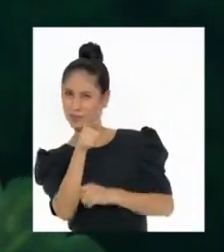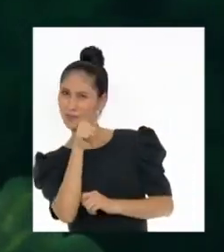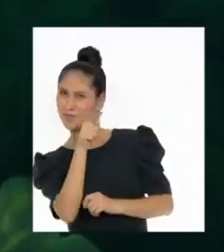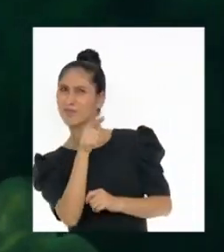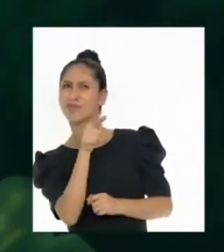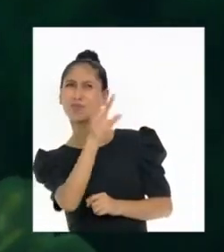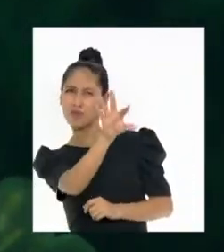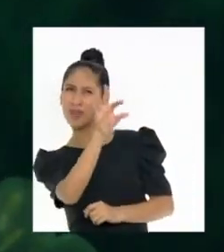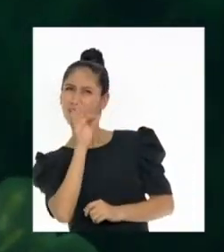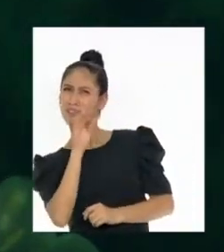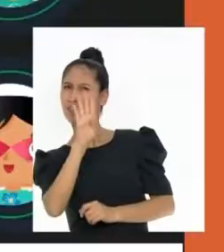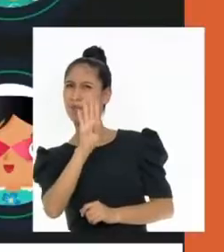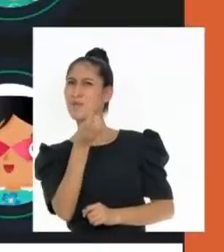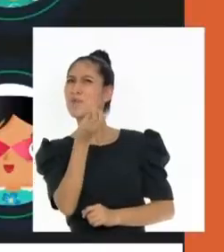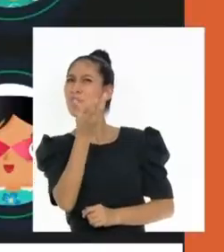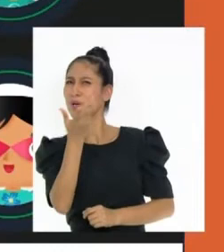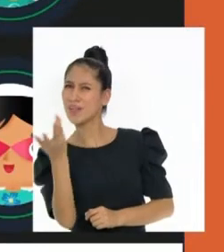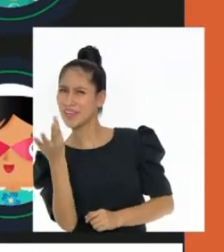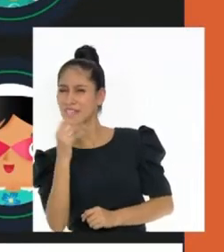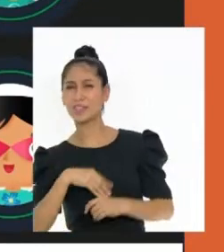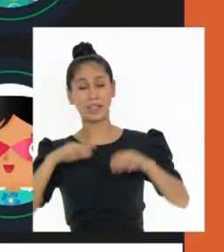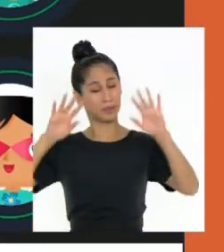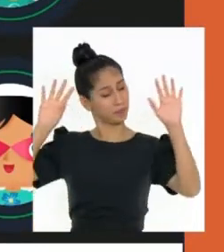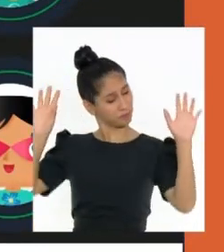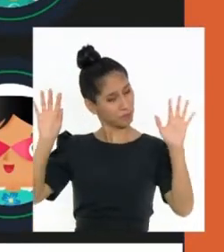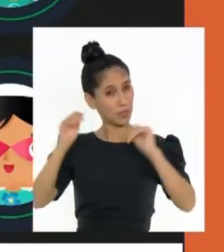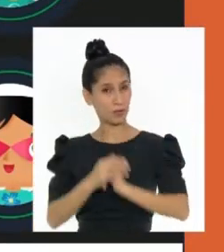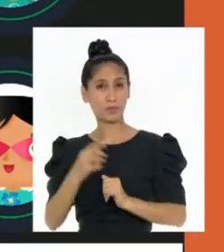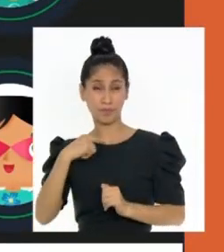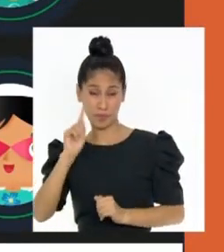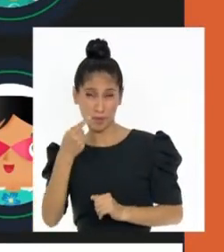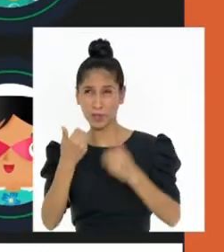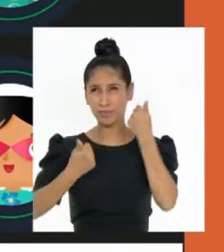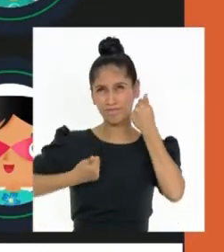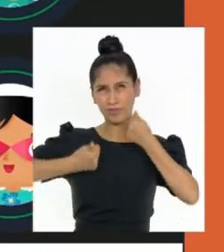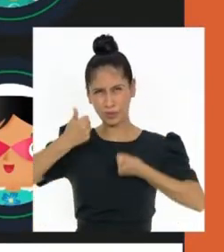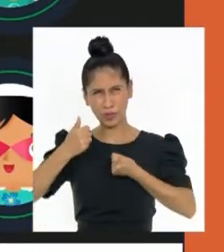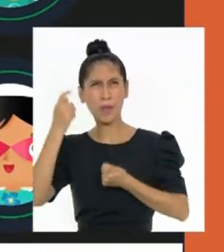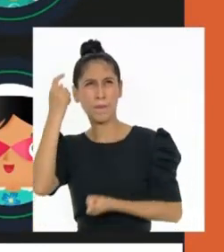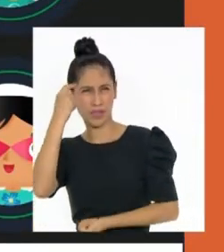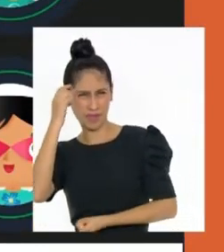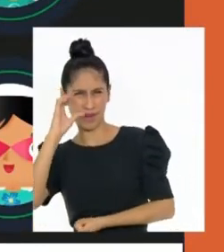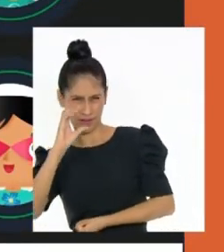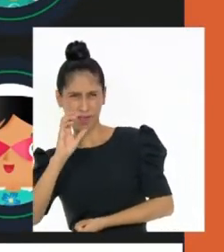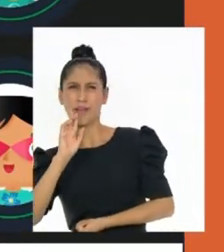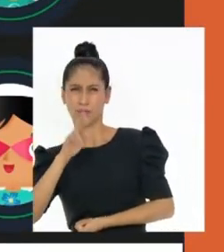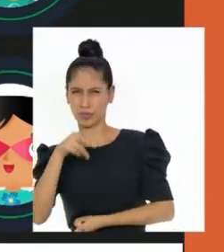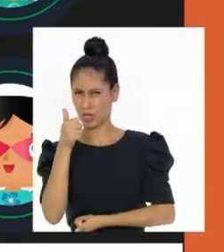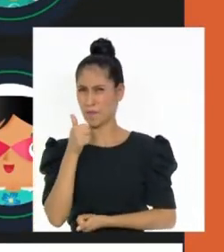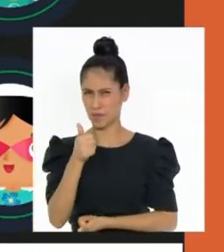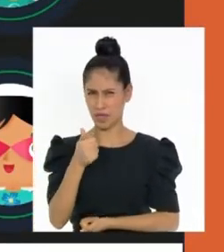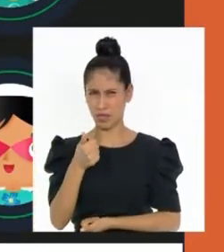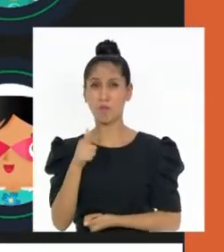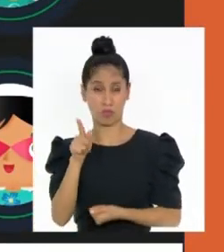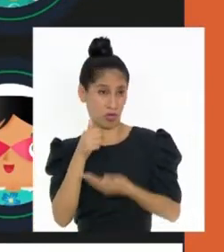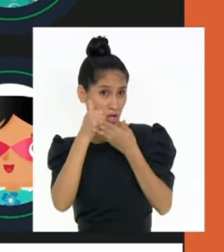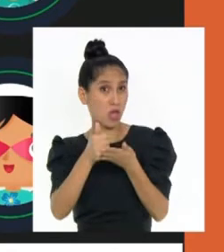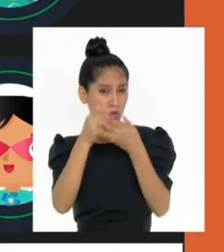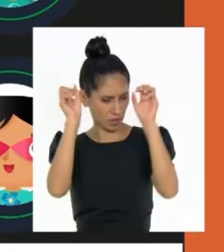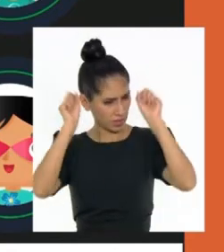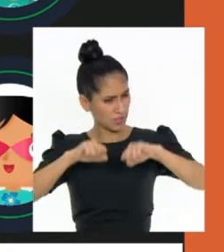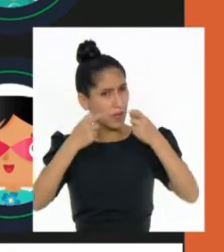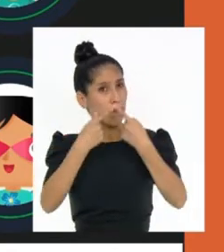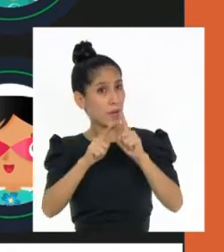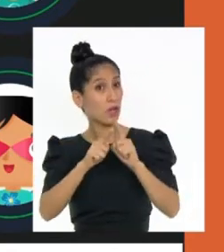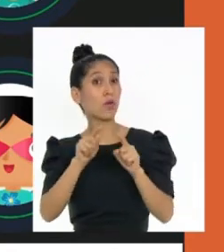qué elegiste la opción B. Bueno, tuve dudas. Pensé que la C era la adecuada porque resolvía la situación rápida.